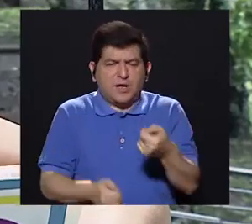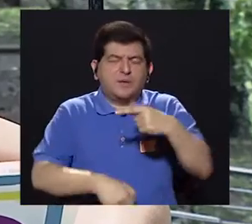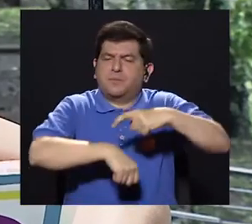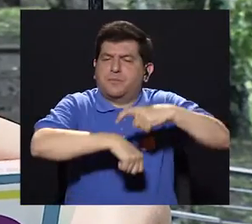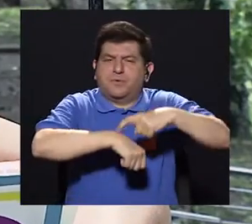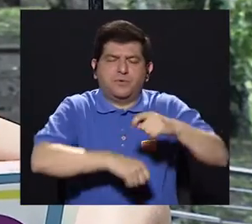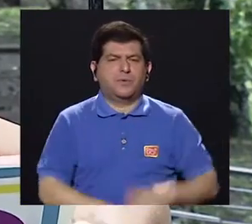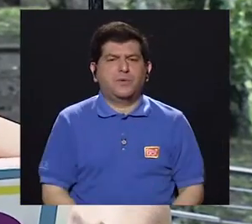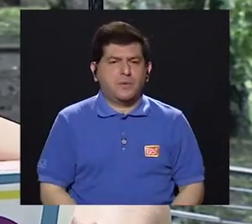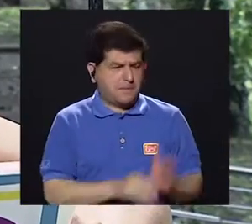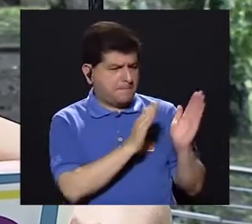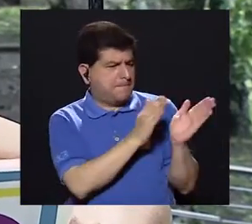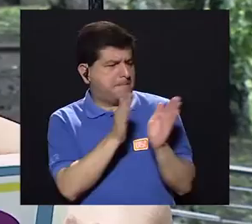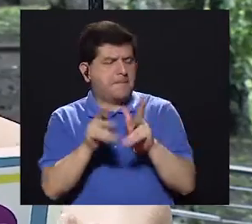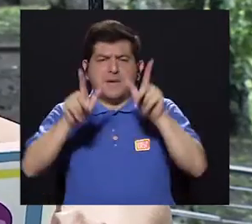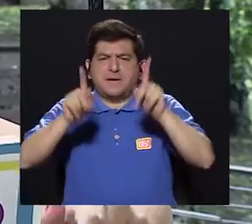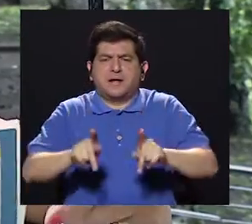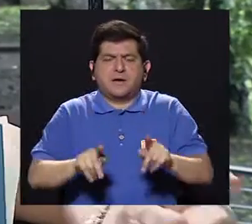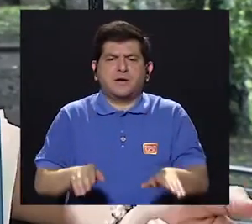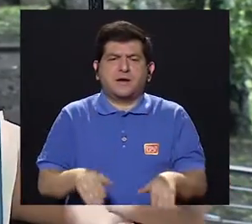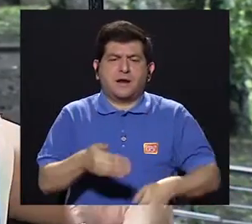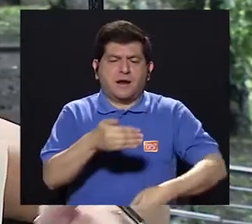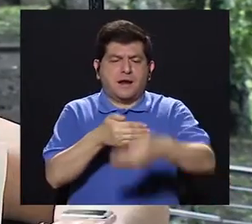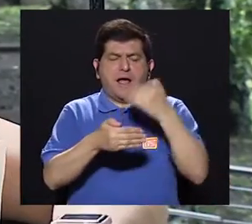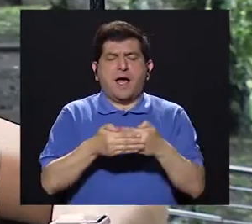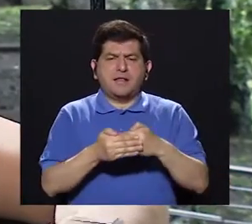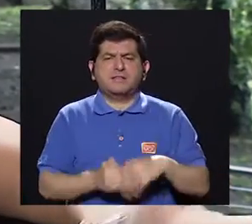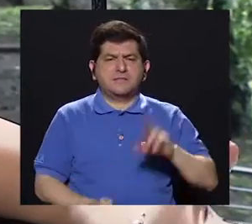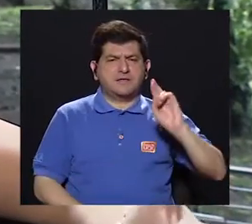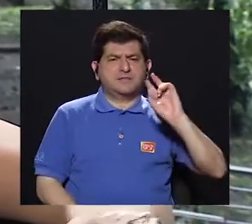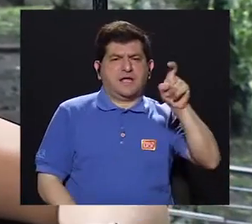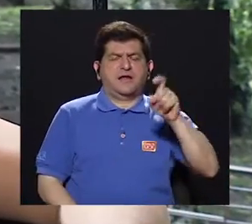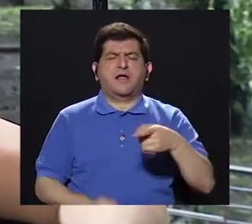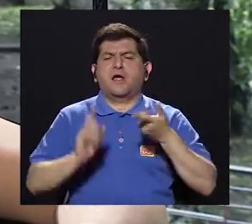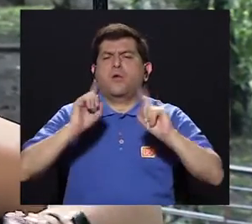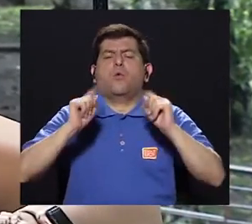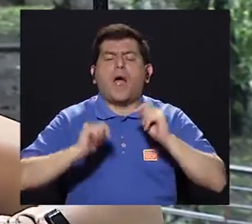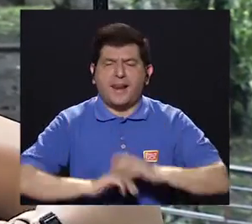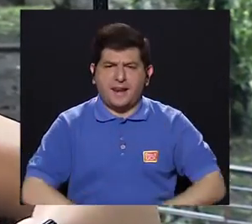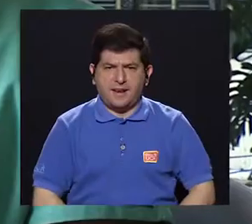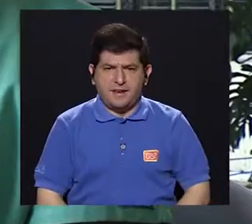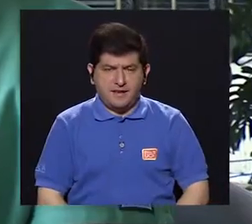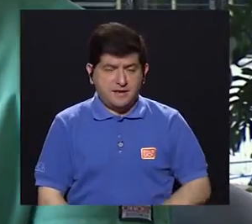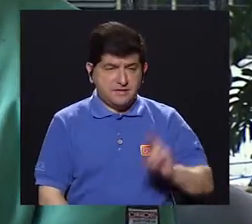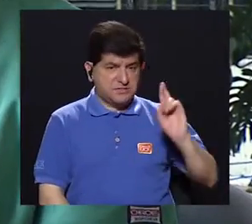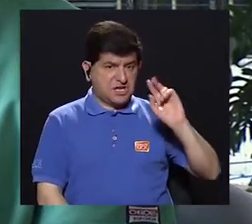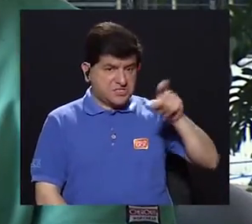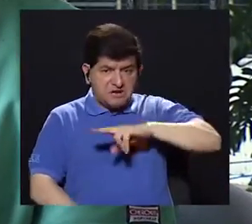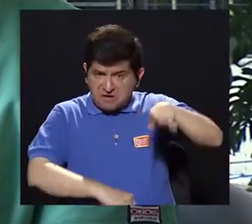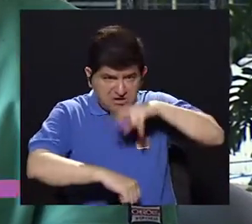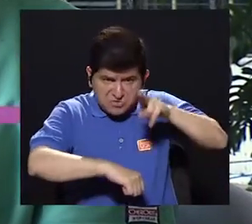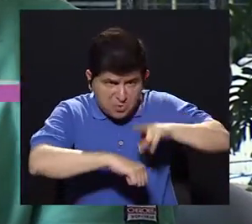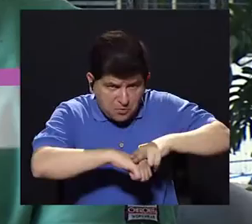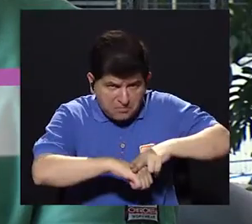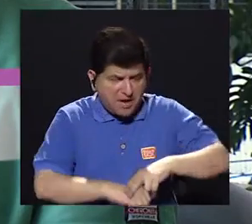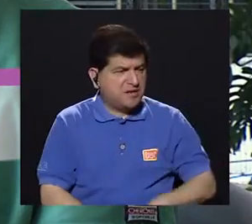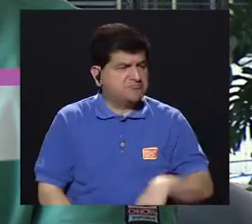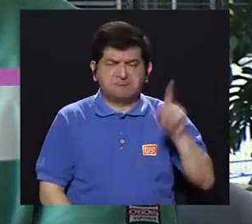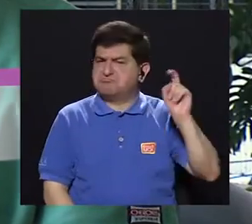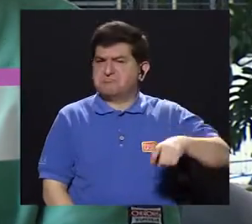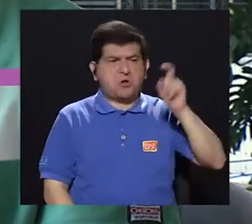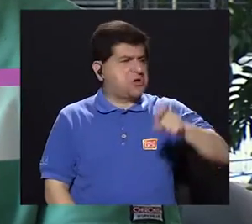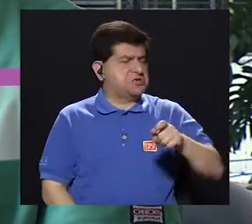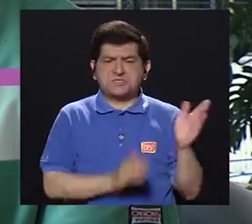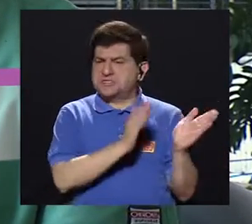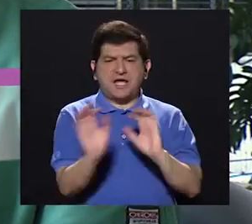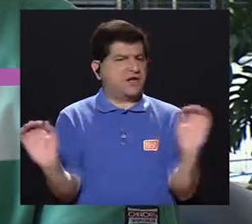poquito tiempo, ¿qué tipo de preparación deben tener las personas antes de un examen, antes de una radiografía? Si es una radiografía común, no